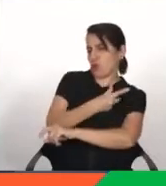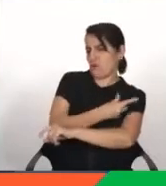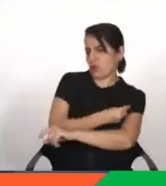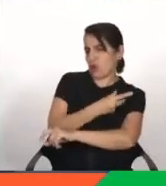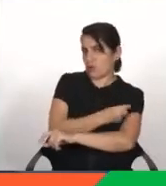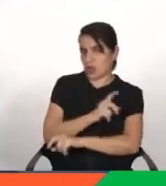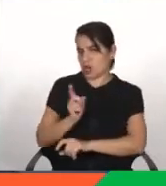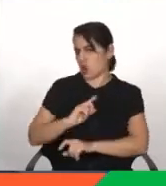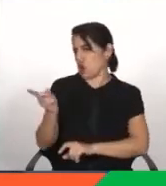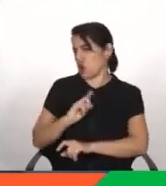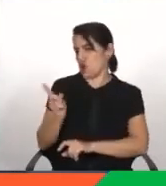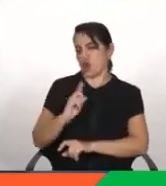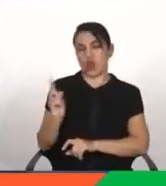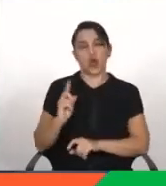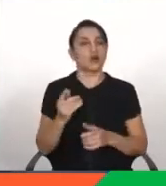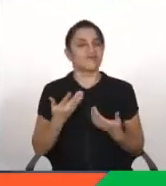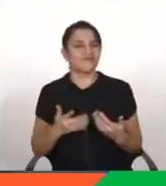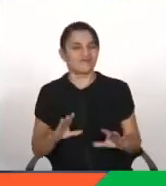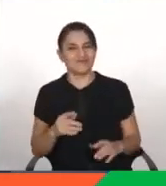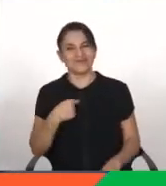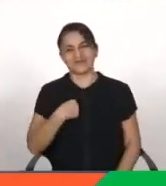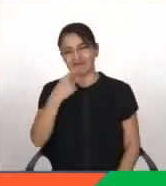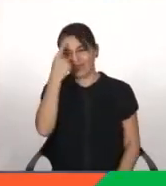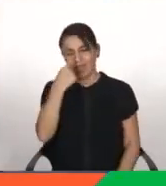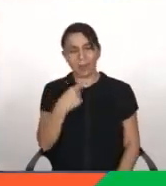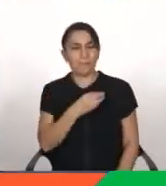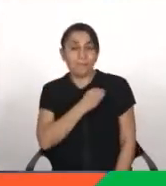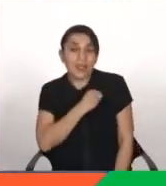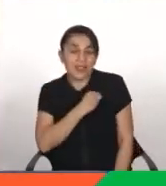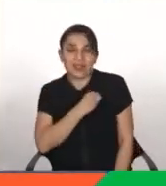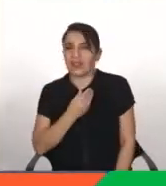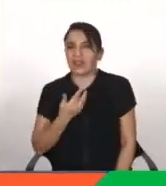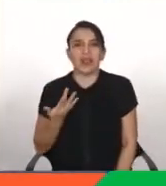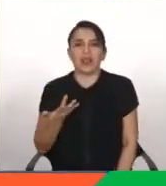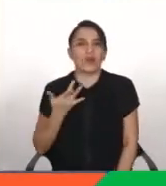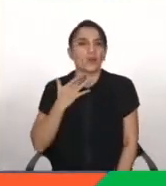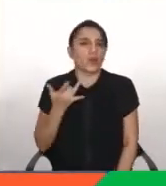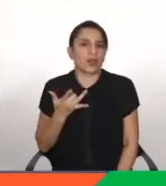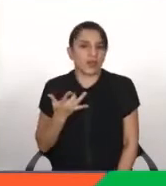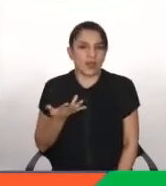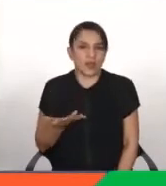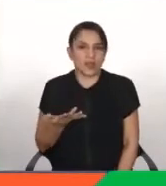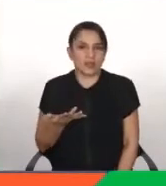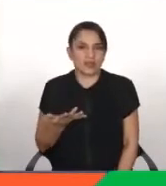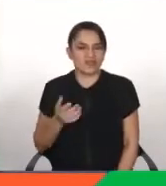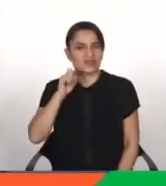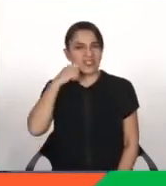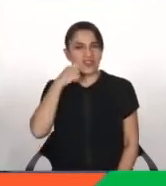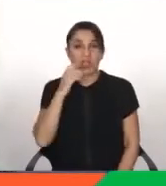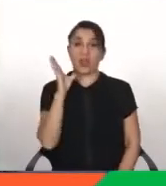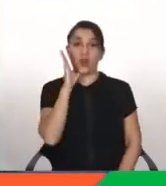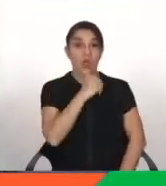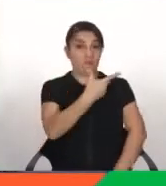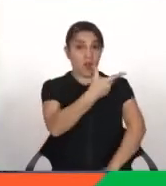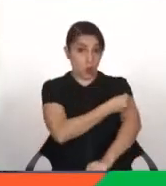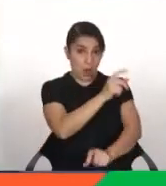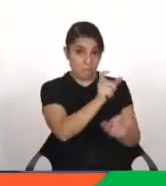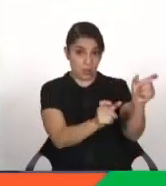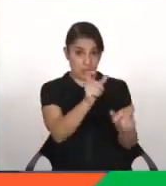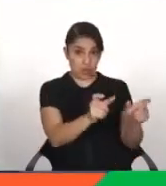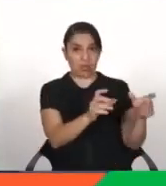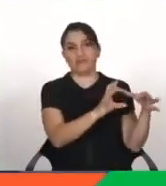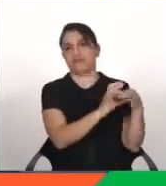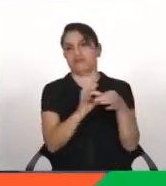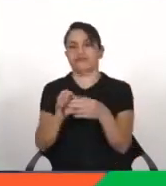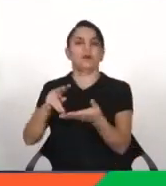la ciencia lo ha demostrado, me da muchísima pena, o sea, me da pena porque además eso conlleva problemas. O sea, tú me puedes decir en plan,